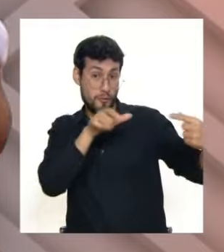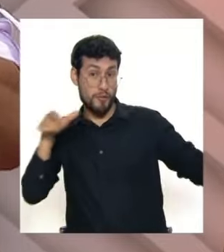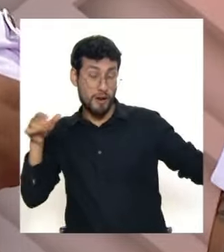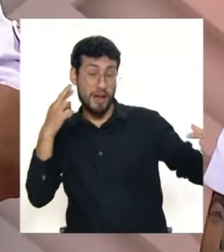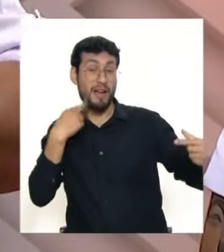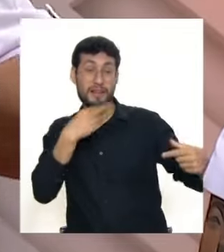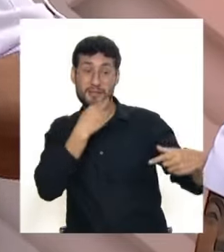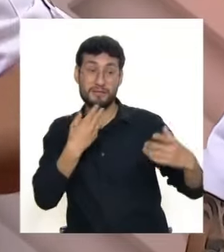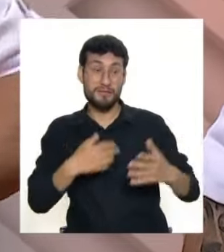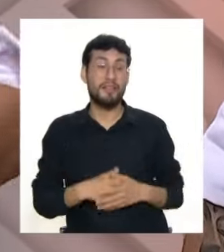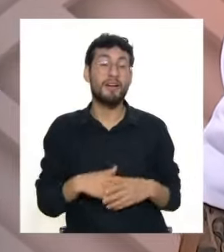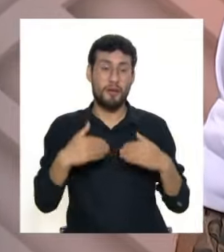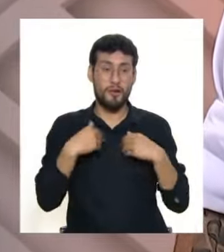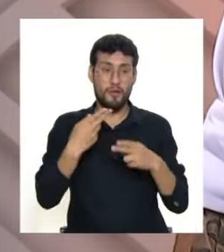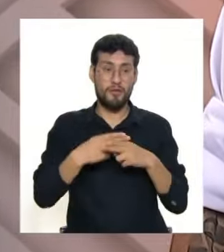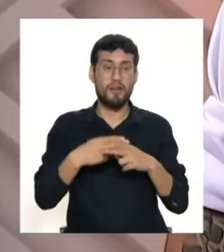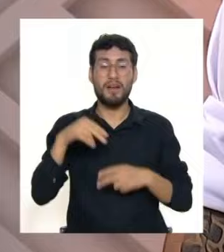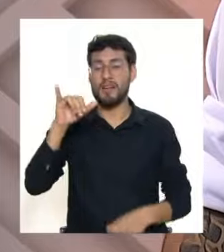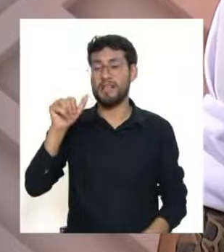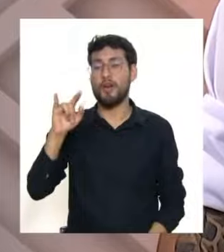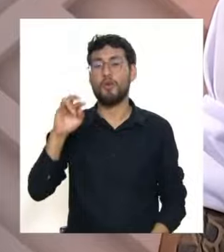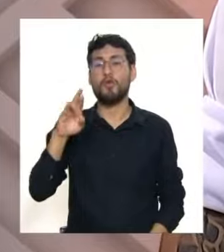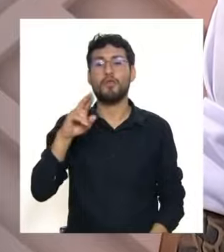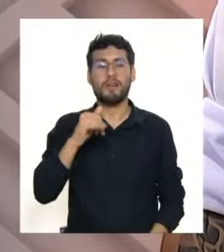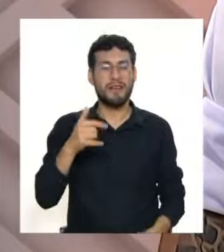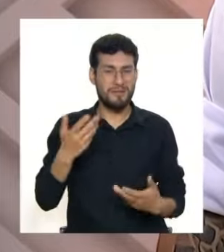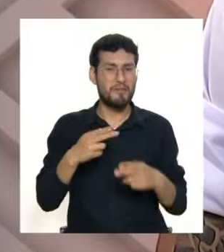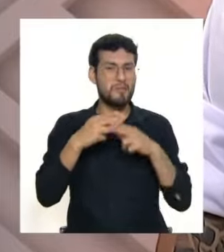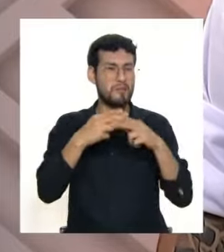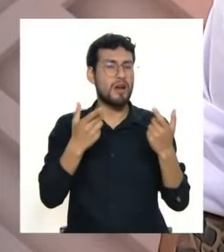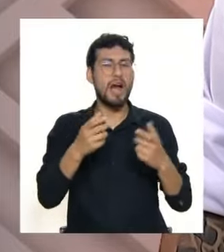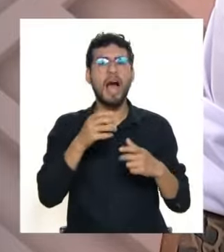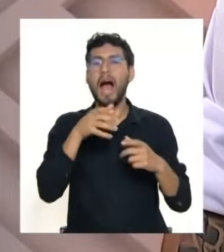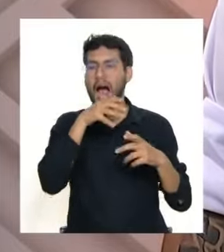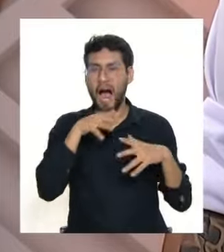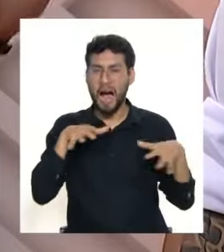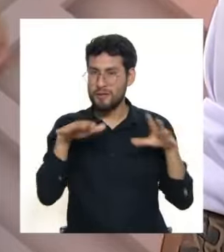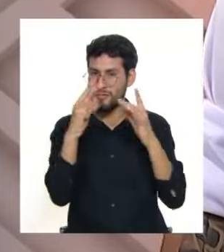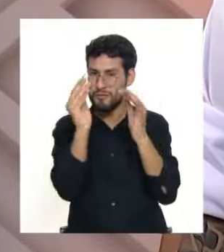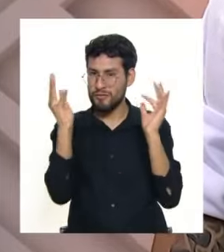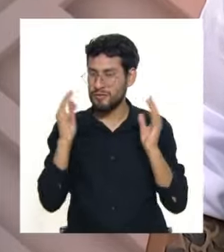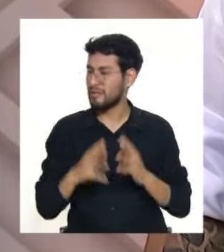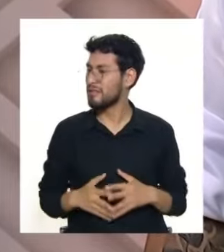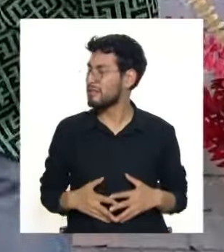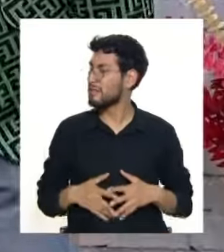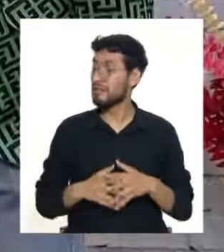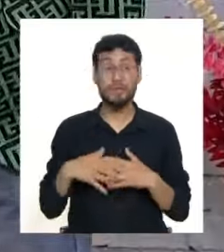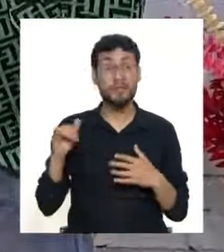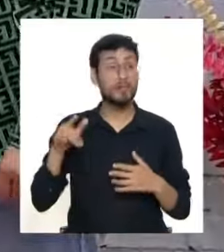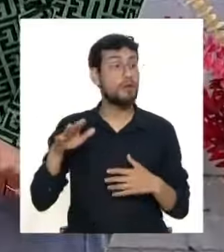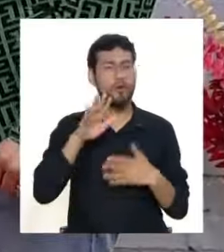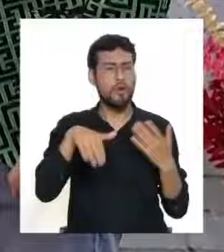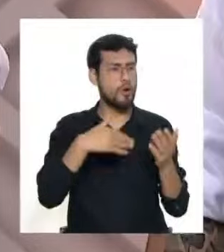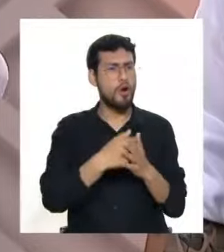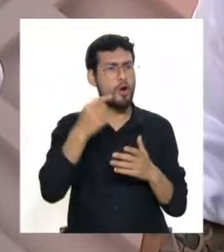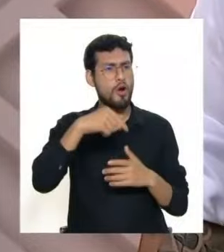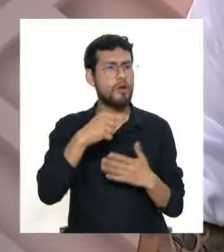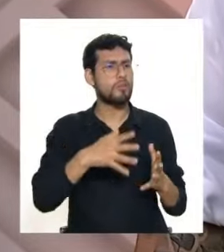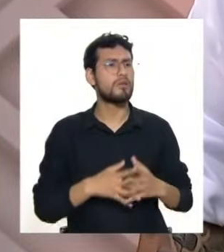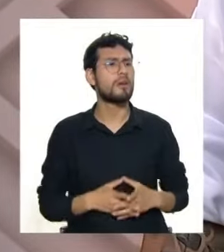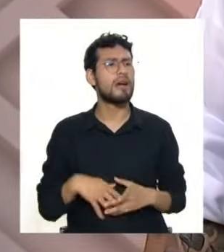un restaurante con el nombre del Yacuruna, al cual pues hemos hecho un campestre, ¿no? Todos ¿y estás en redes sociales también? Todos nos pueden ubicar